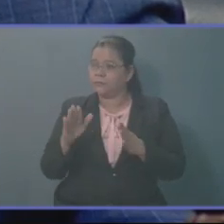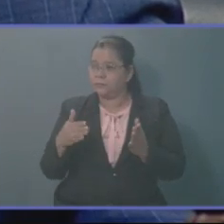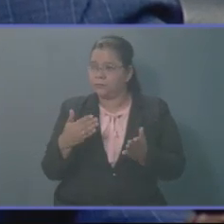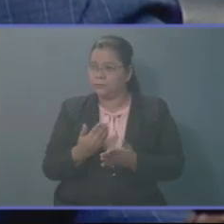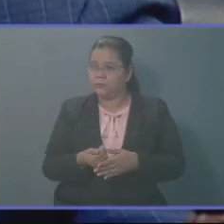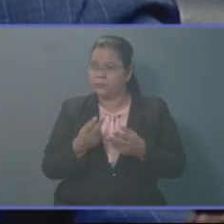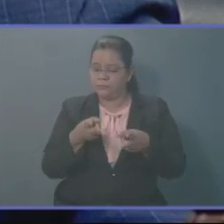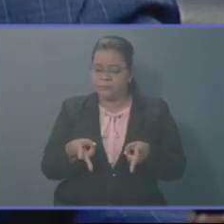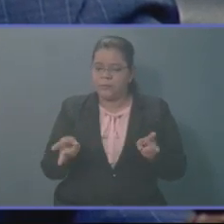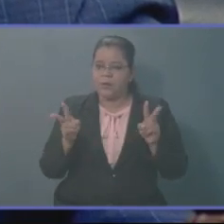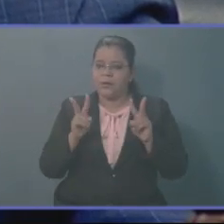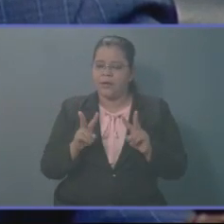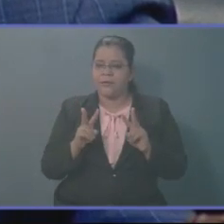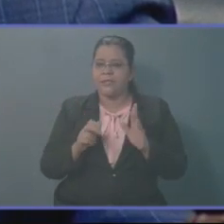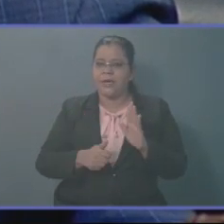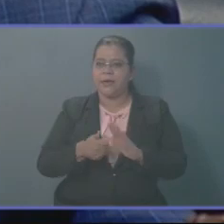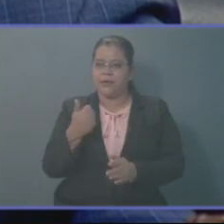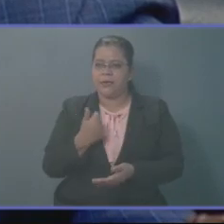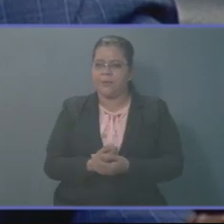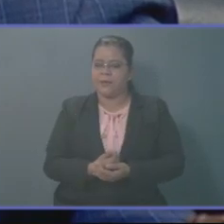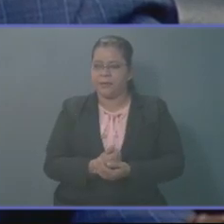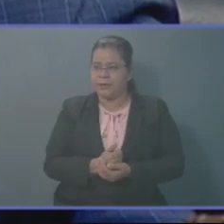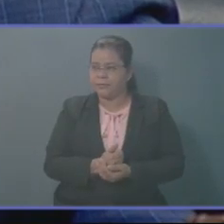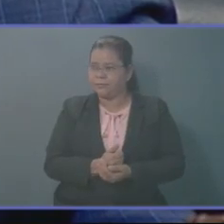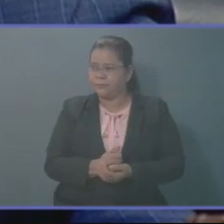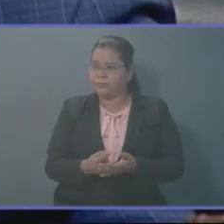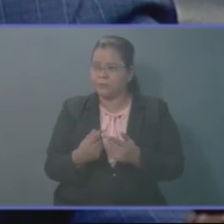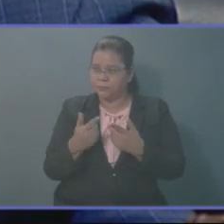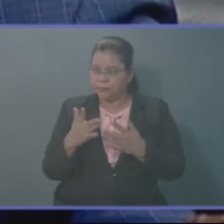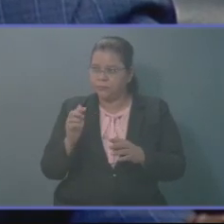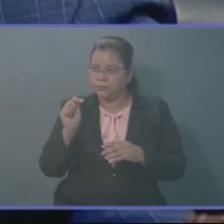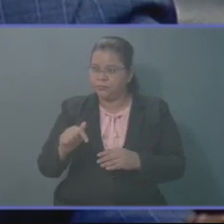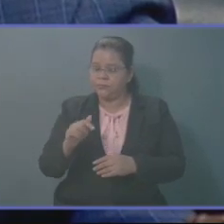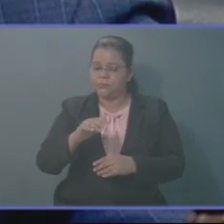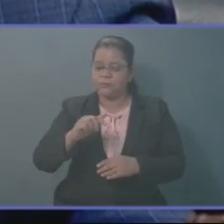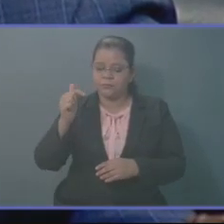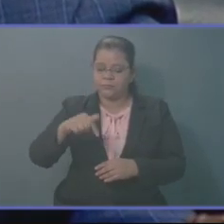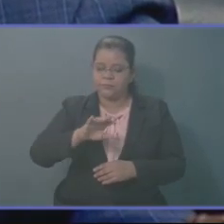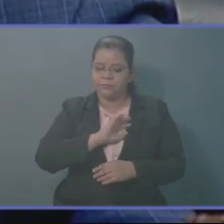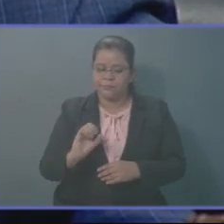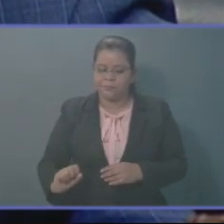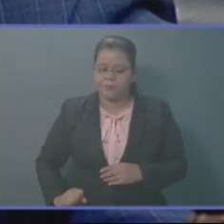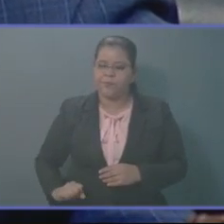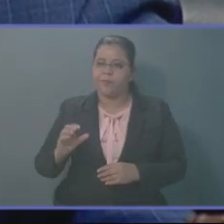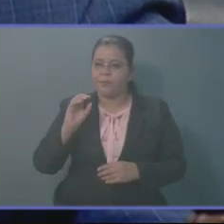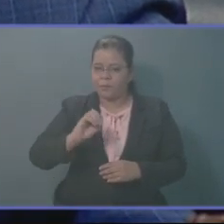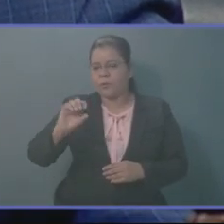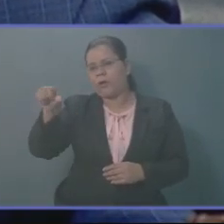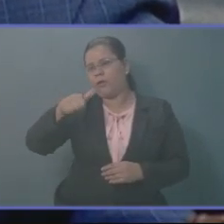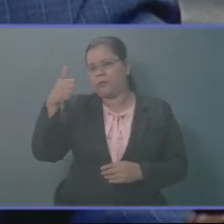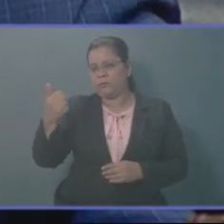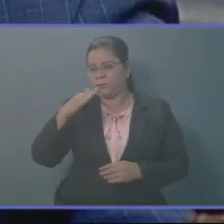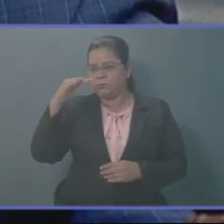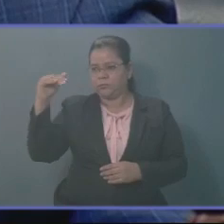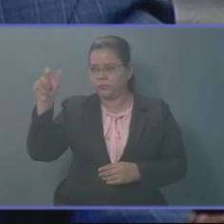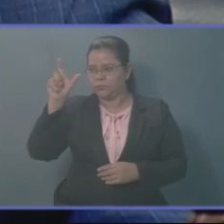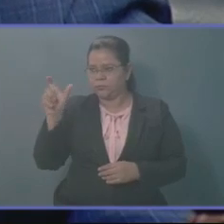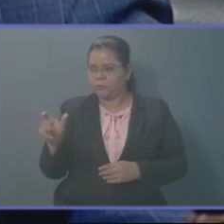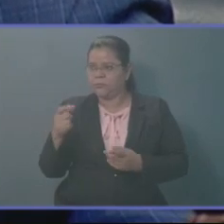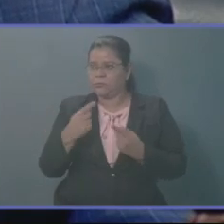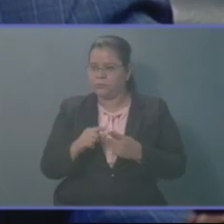de títulos valores de crédito a ser colocados indistintamente en el mercado nacional o internacional, o bien por medio